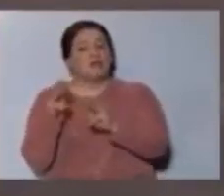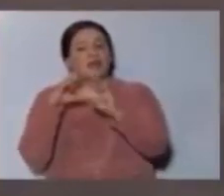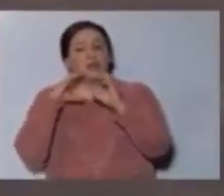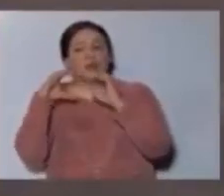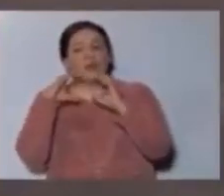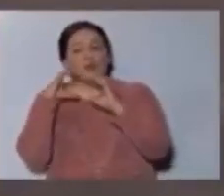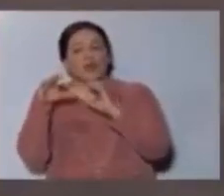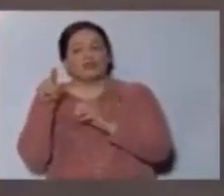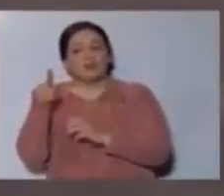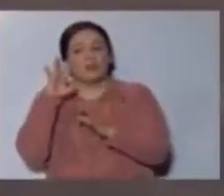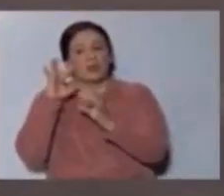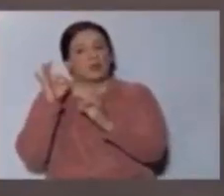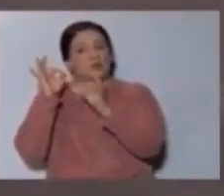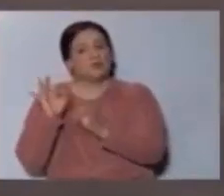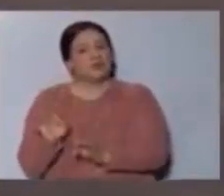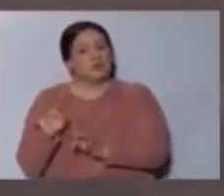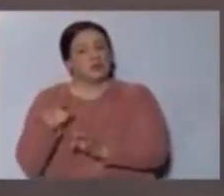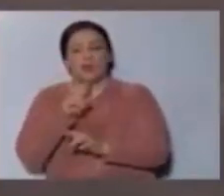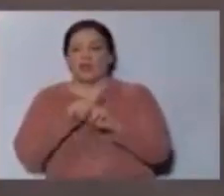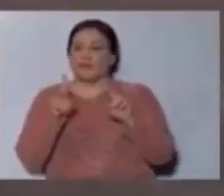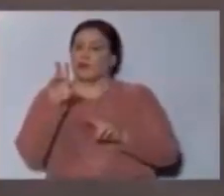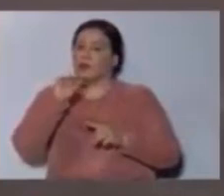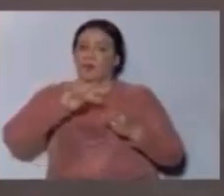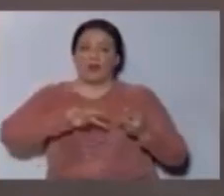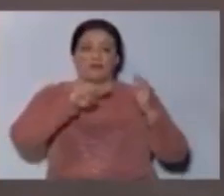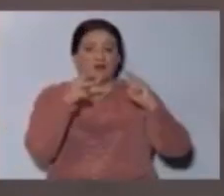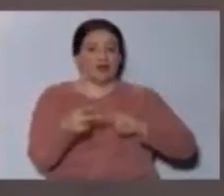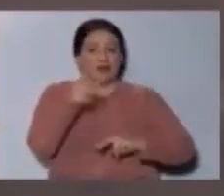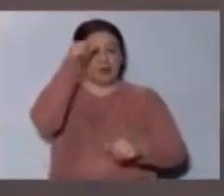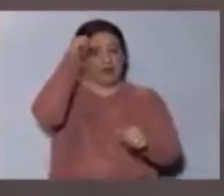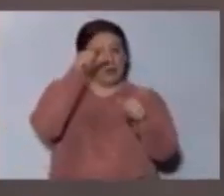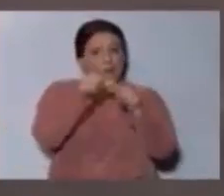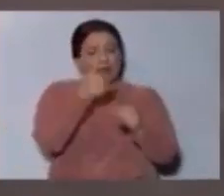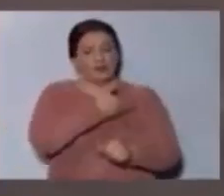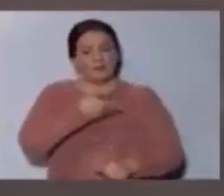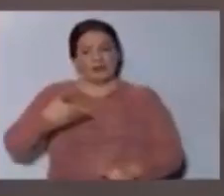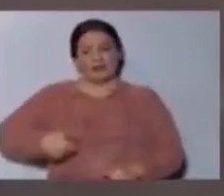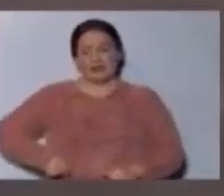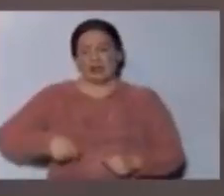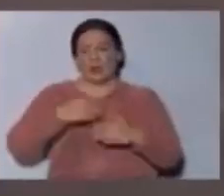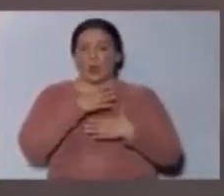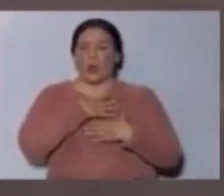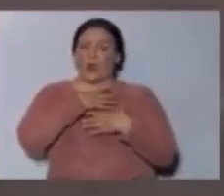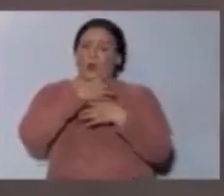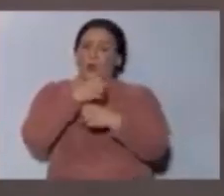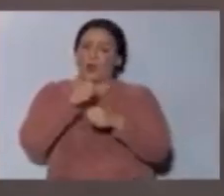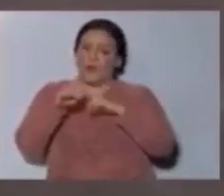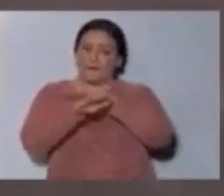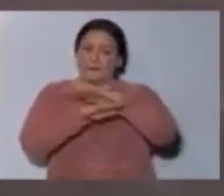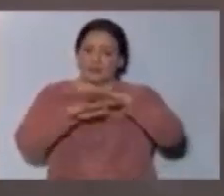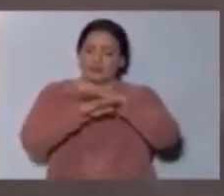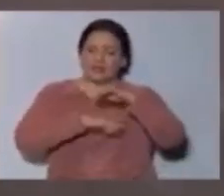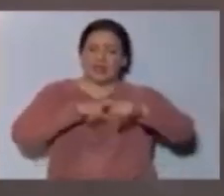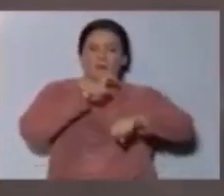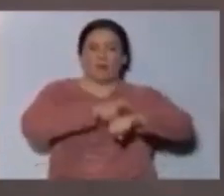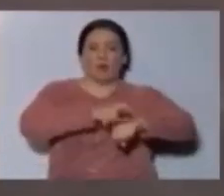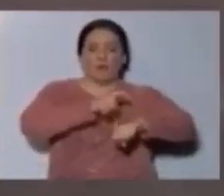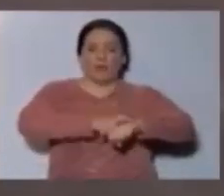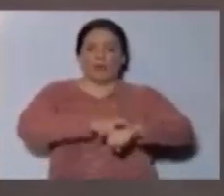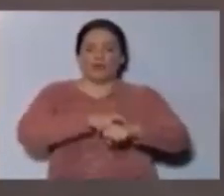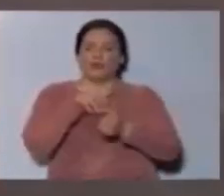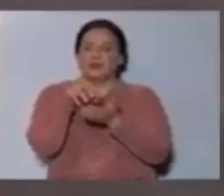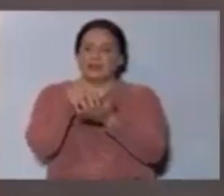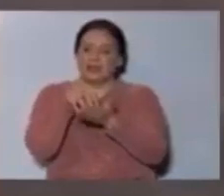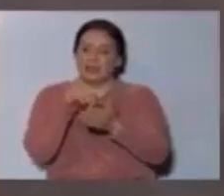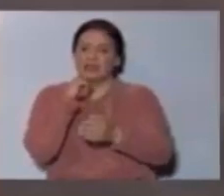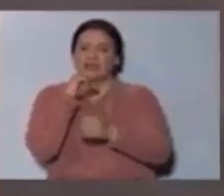revés. Recuerde, señor presidente, la confianza es básica, especialmente en momentos de incertidumbre como